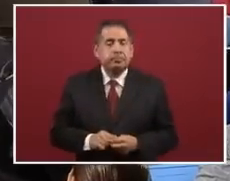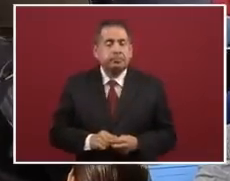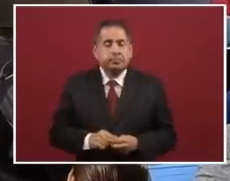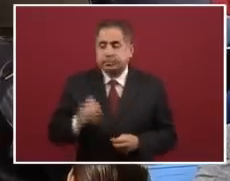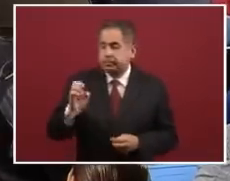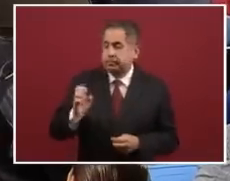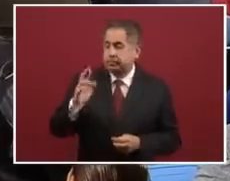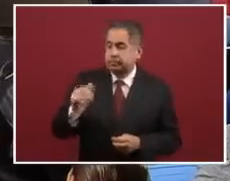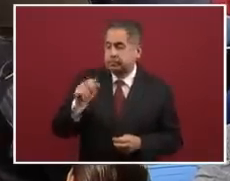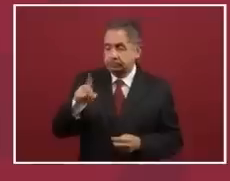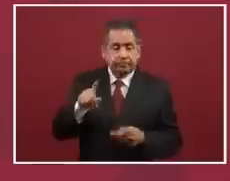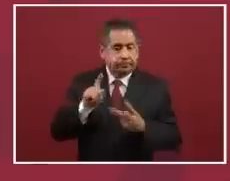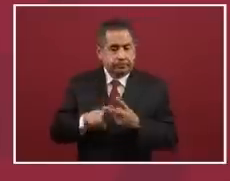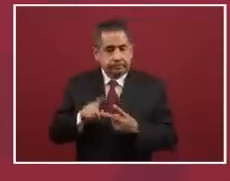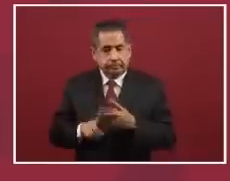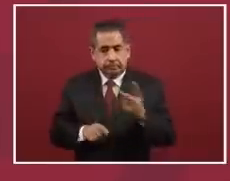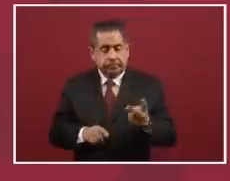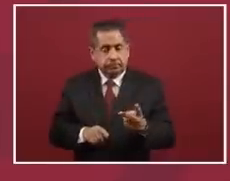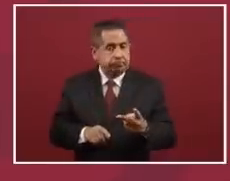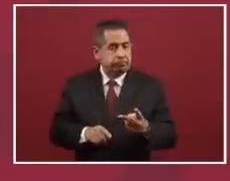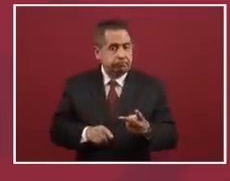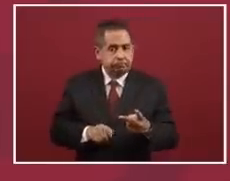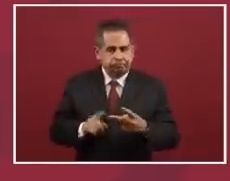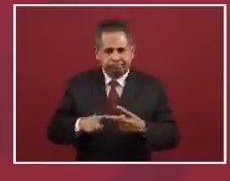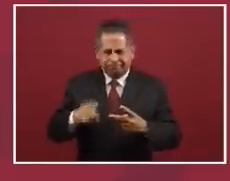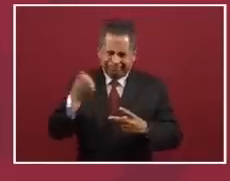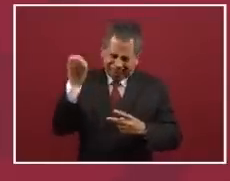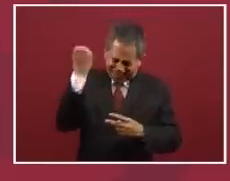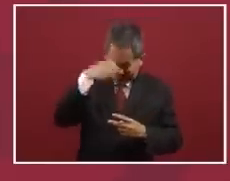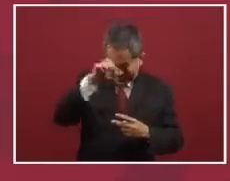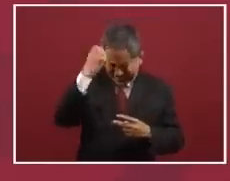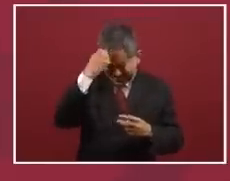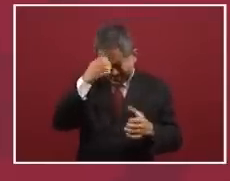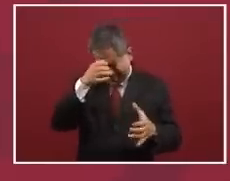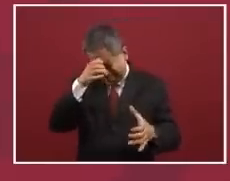Ebrard tiene toda la experiencia